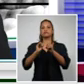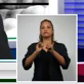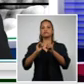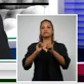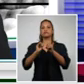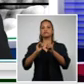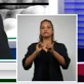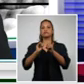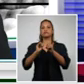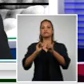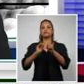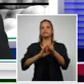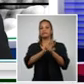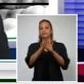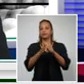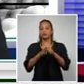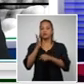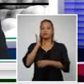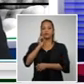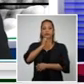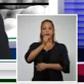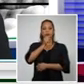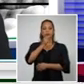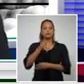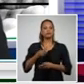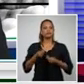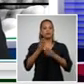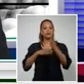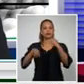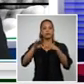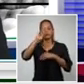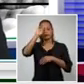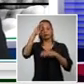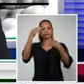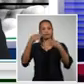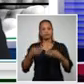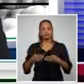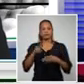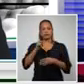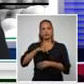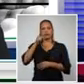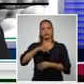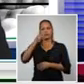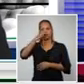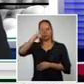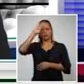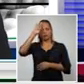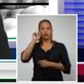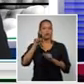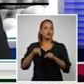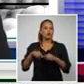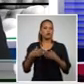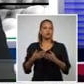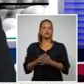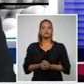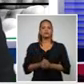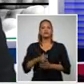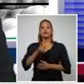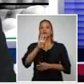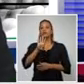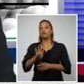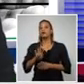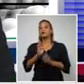Esta conferencia de prensa que ofrece el Ministerio de Salud Pública de nuestro país. Hoy es 4 de